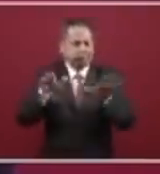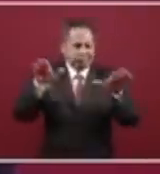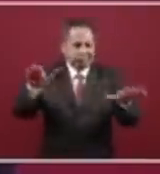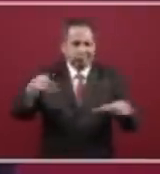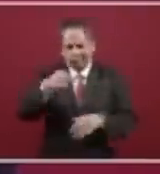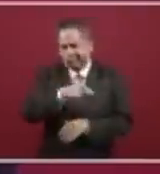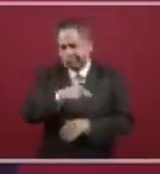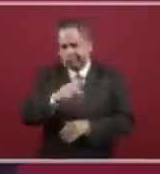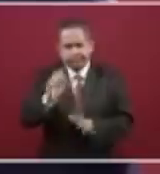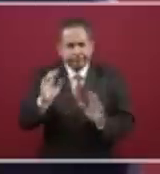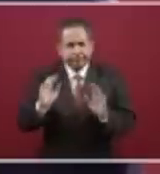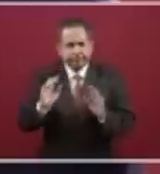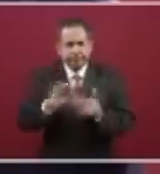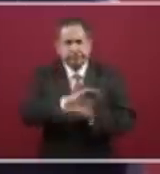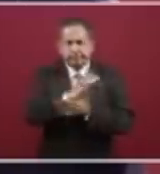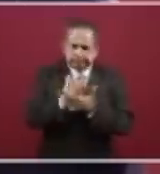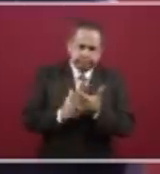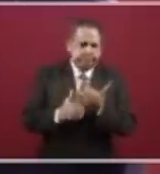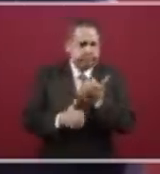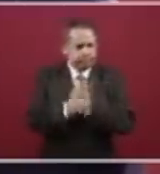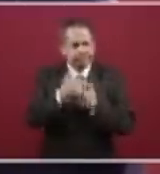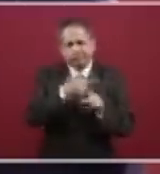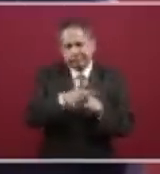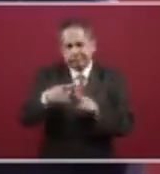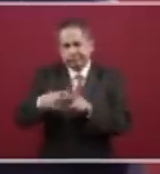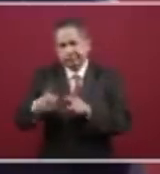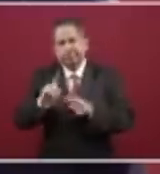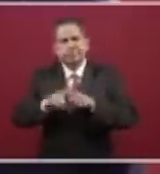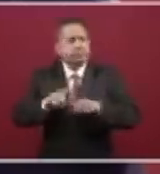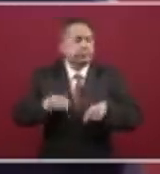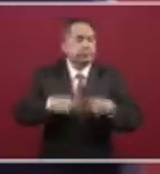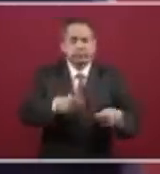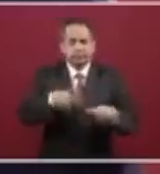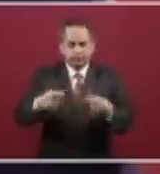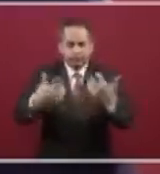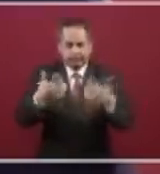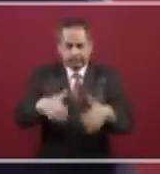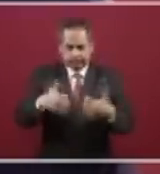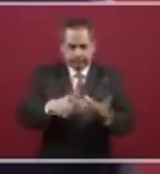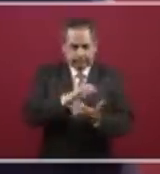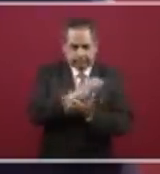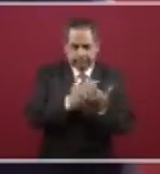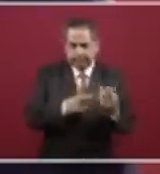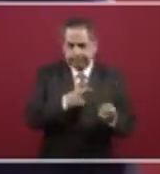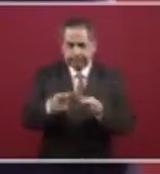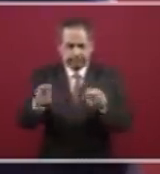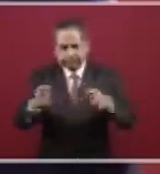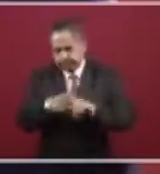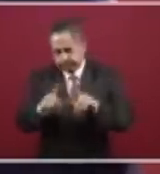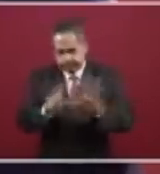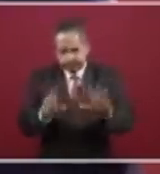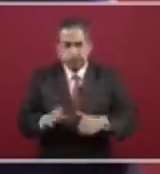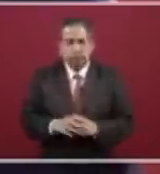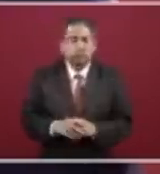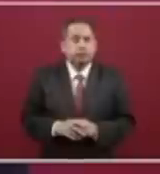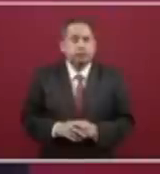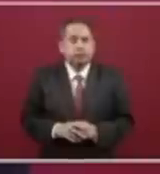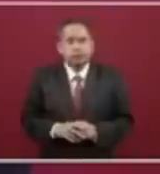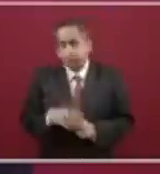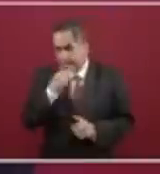las contrataciones de obras como se van a llevar a cabo les